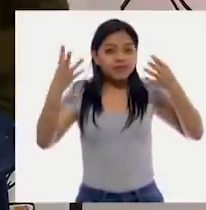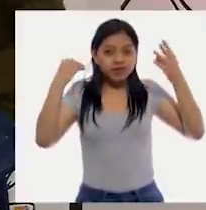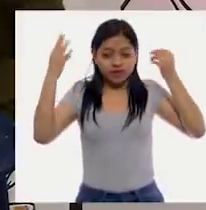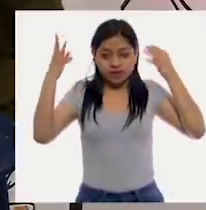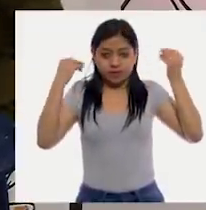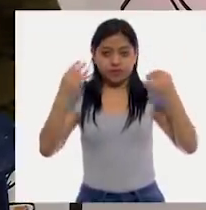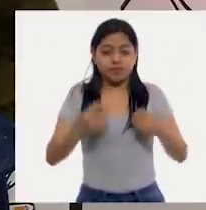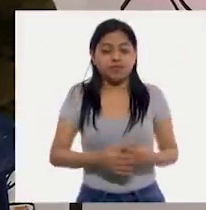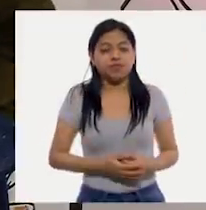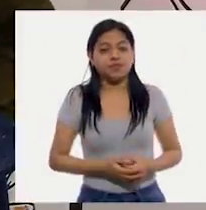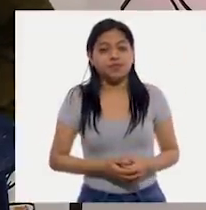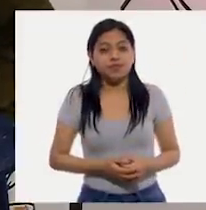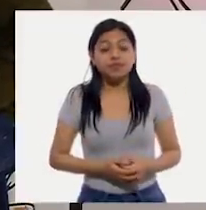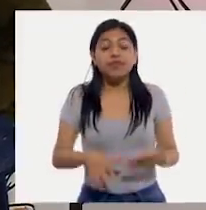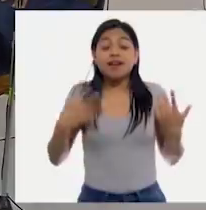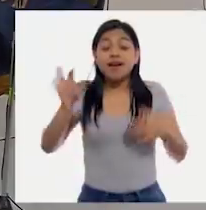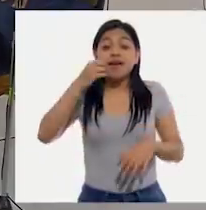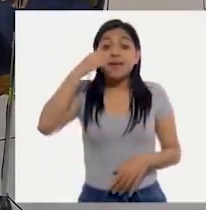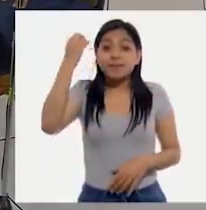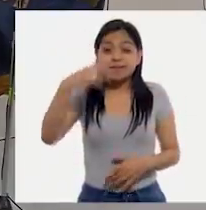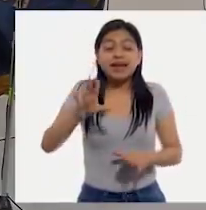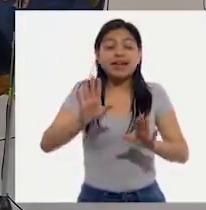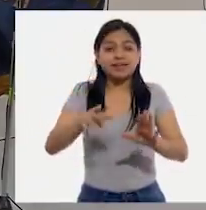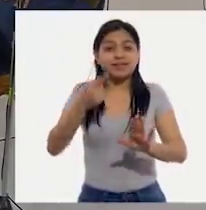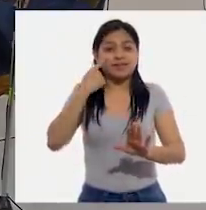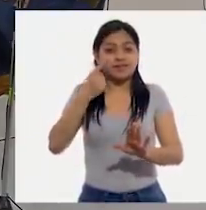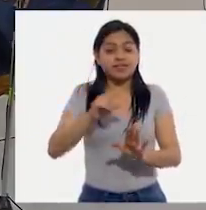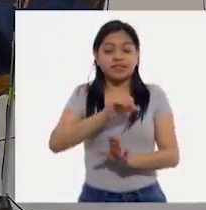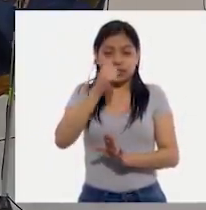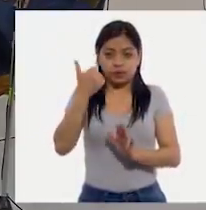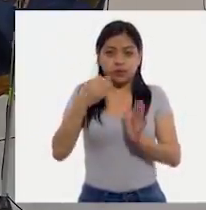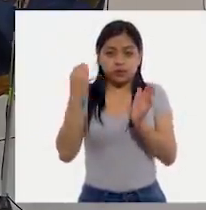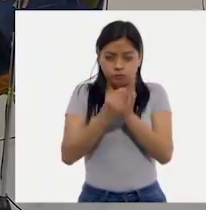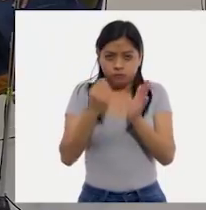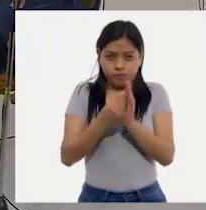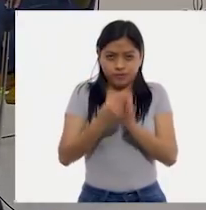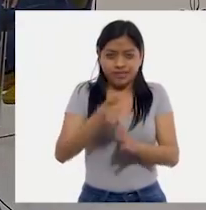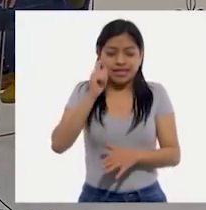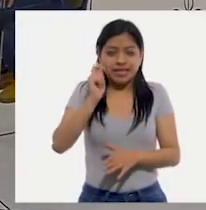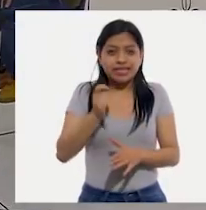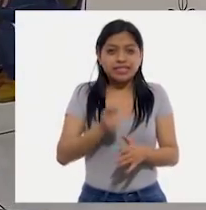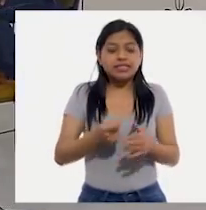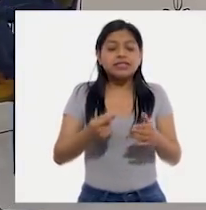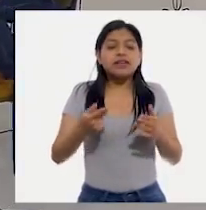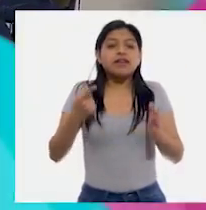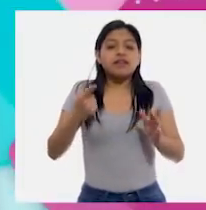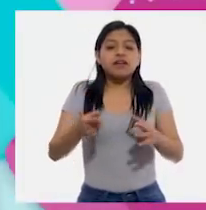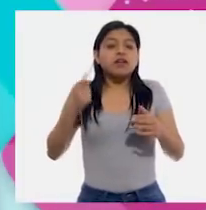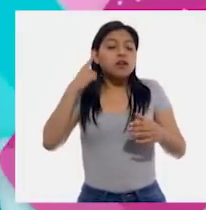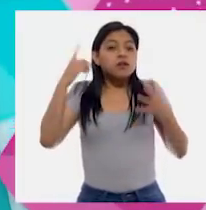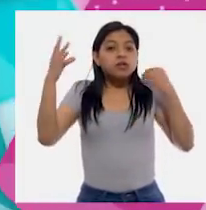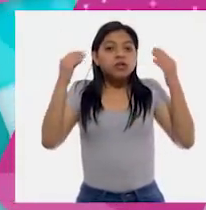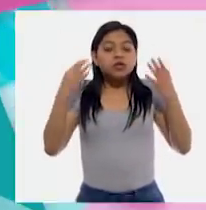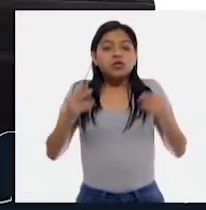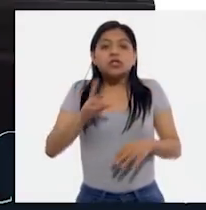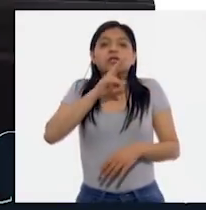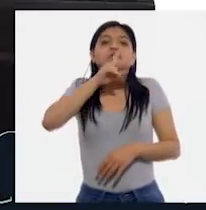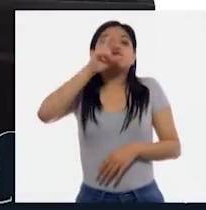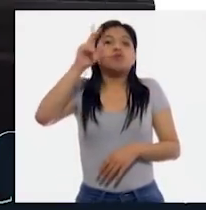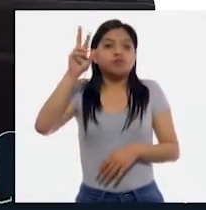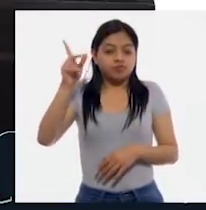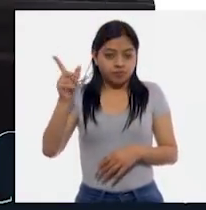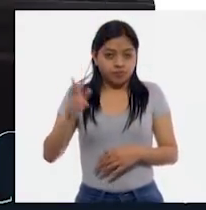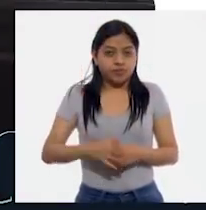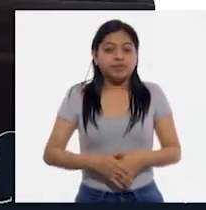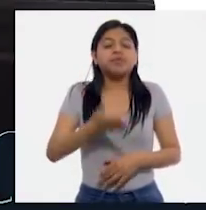produce un sonido agudo. Está maravilloso. Vamos a la siguiente clase, que es la clase de entonación. ¿Nos acompañas? Por supuesto, vamos.